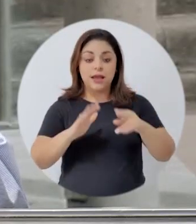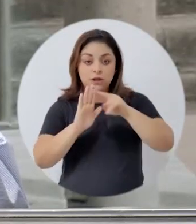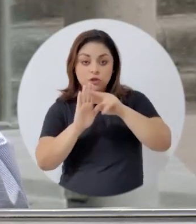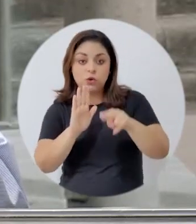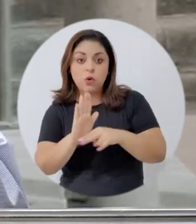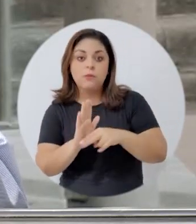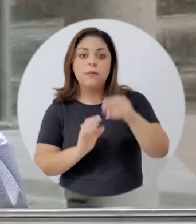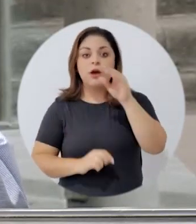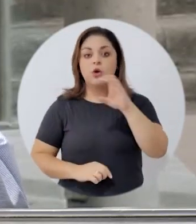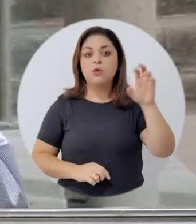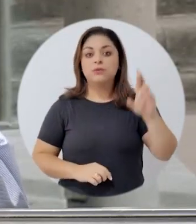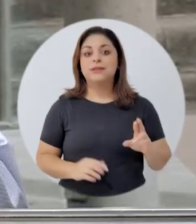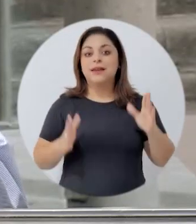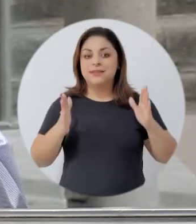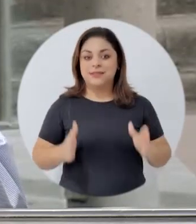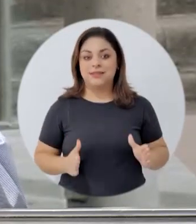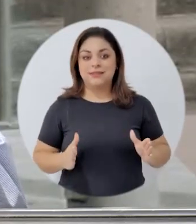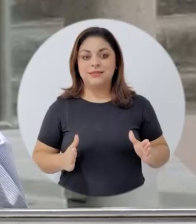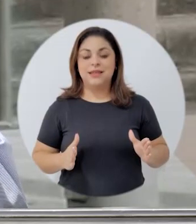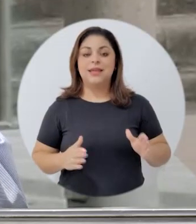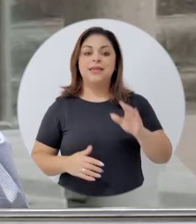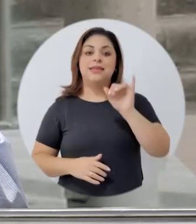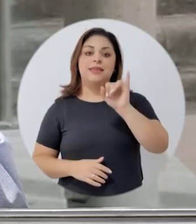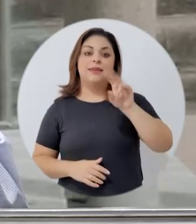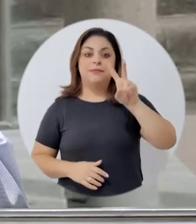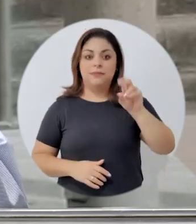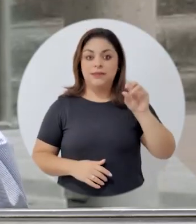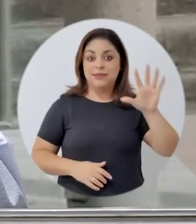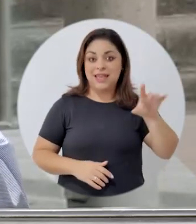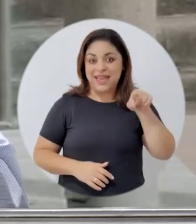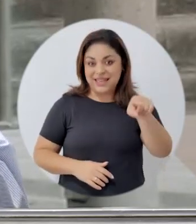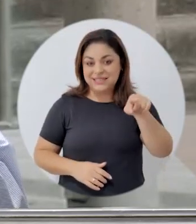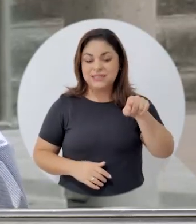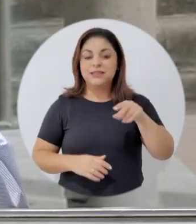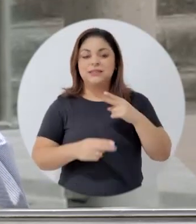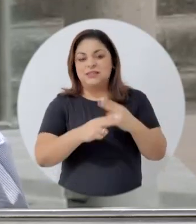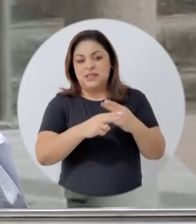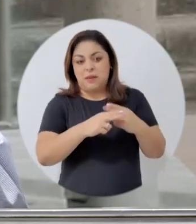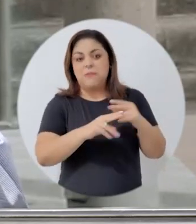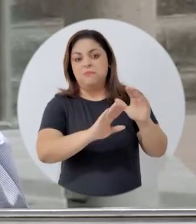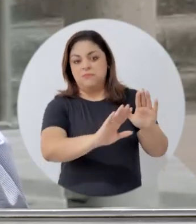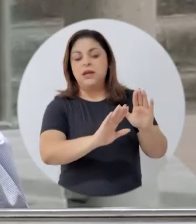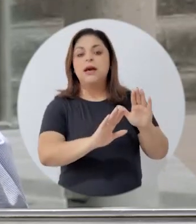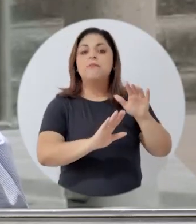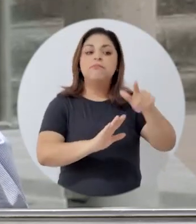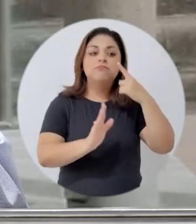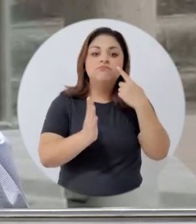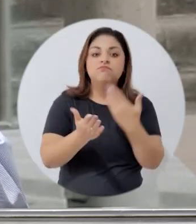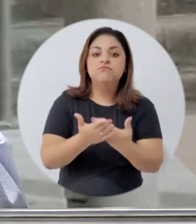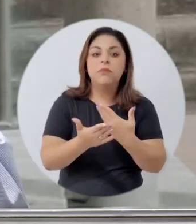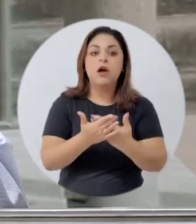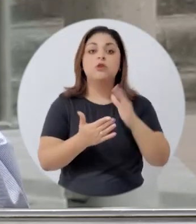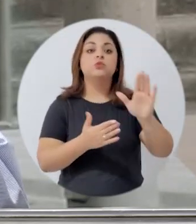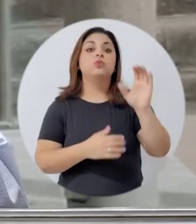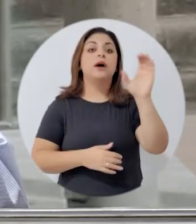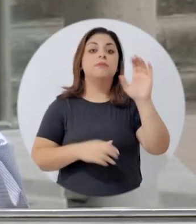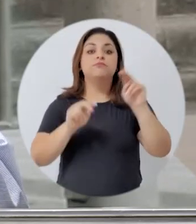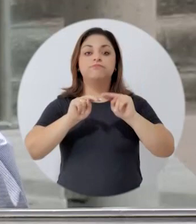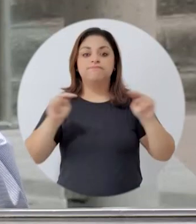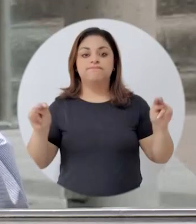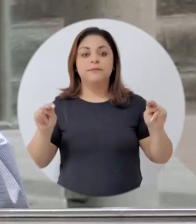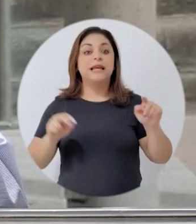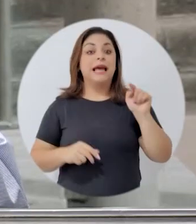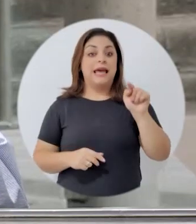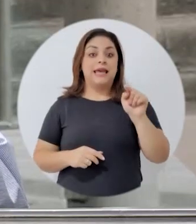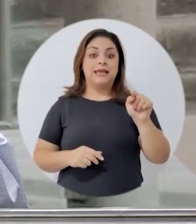norma costarricense, la INTB 5, que es para demostrar la carbono neutralidad. Entonces, en esa